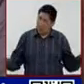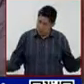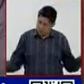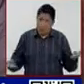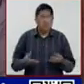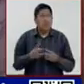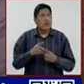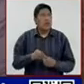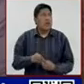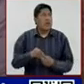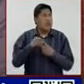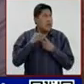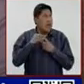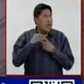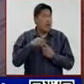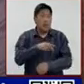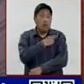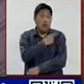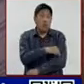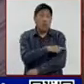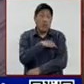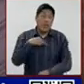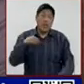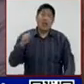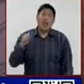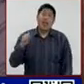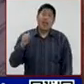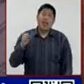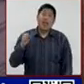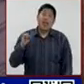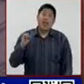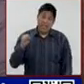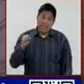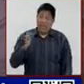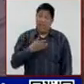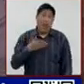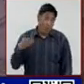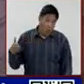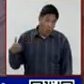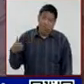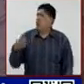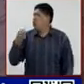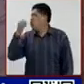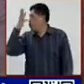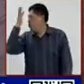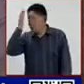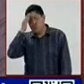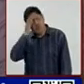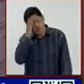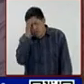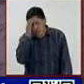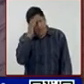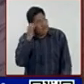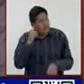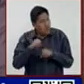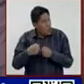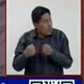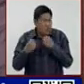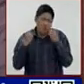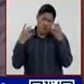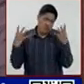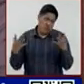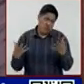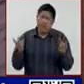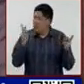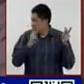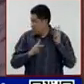son varios, especialmente el Hospital San Francisco de Asís, que se encuentra al lado, ha sufrido serios daños. Por tanto, es una gran